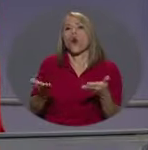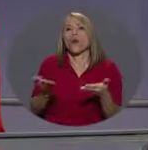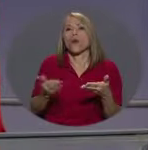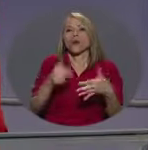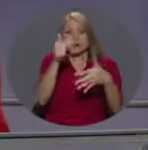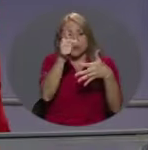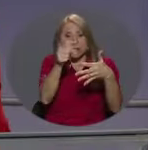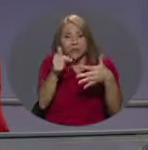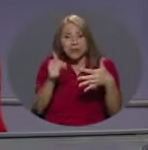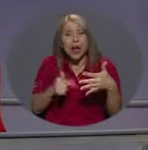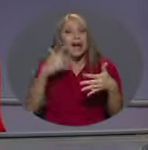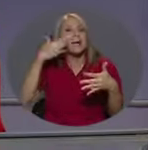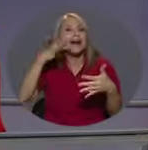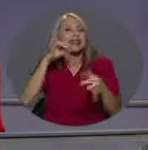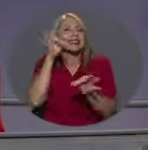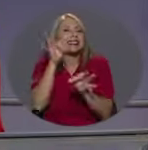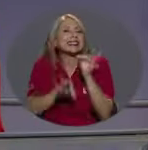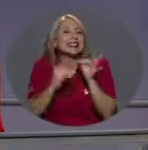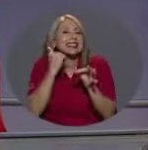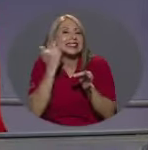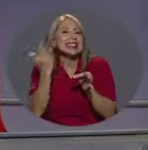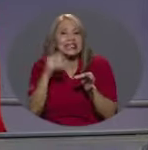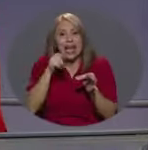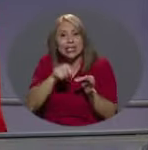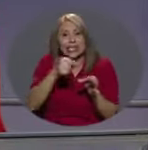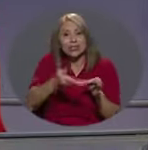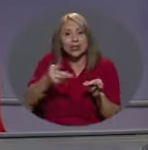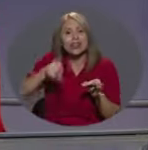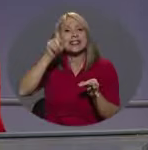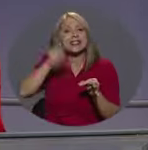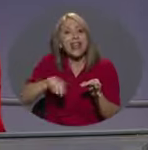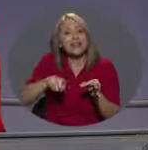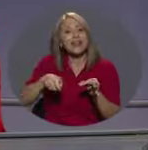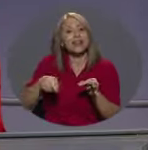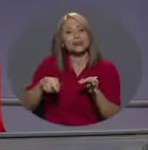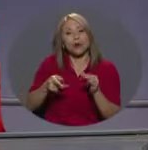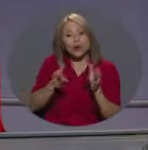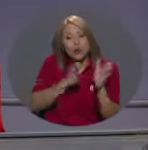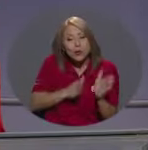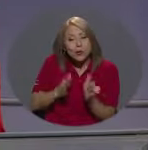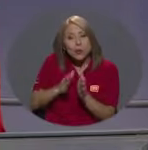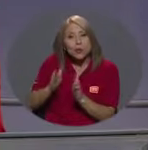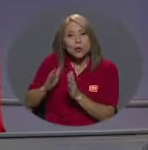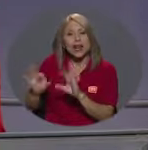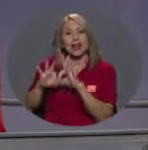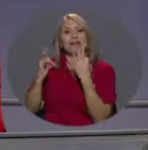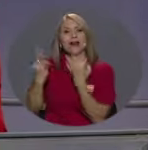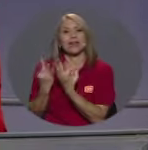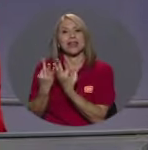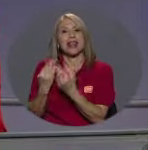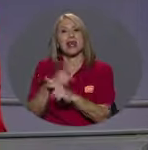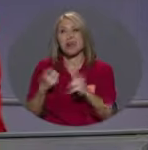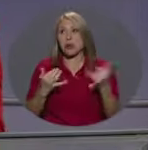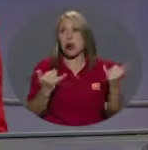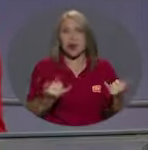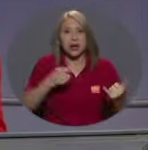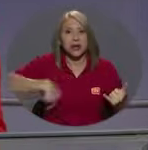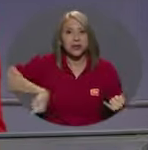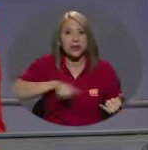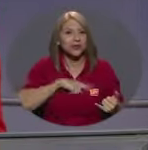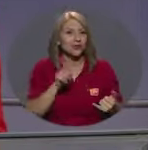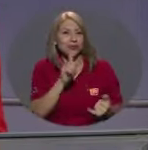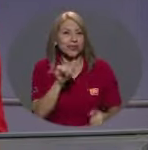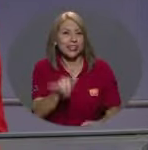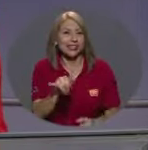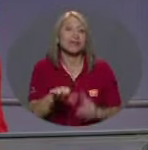y sencillas y que deben de abordarse desde el seno de la familia, no es esa nuestra realidad. Entonces, ¿qué es lo que